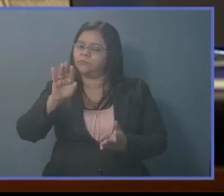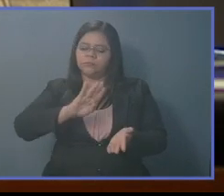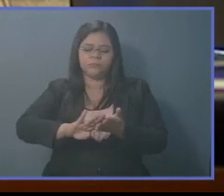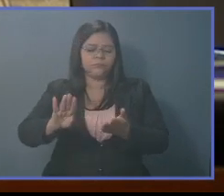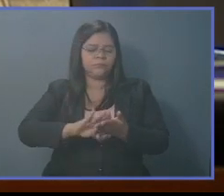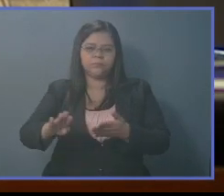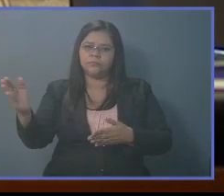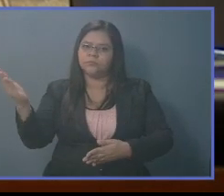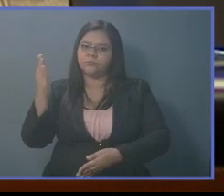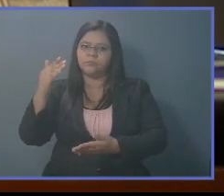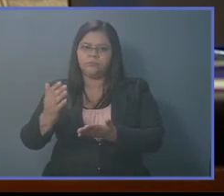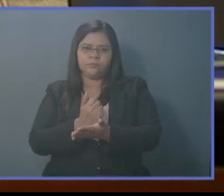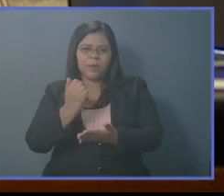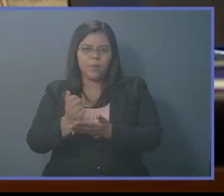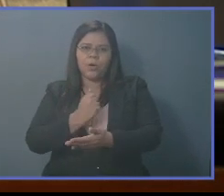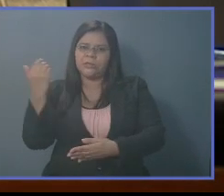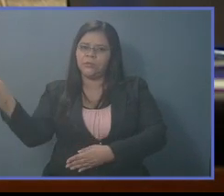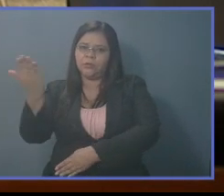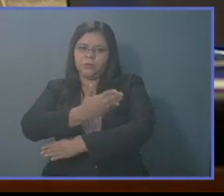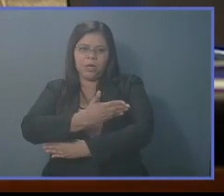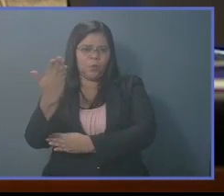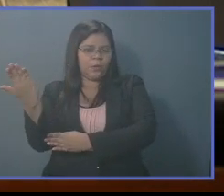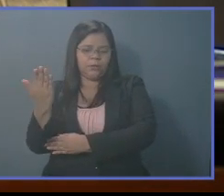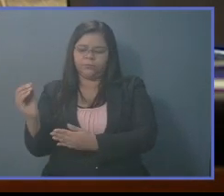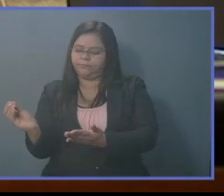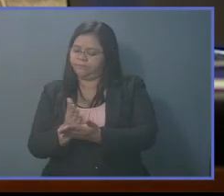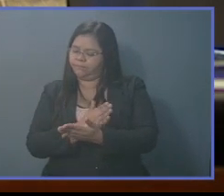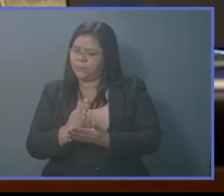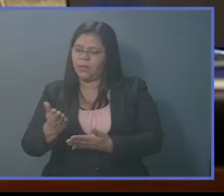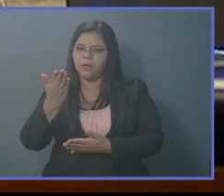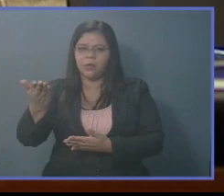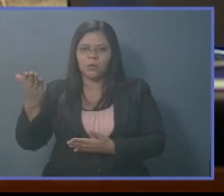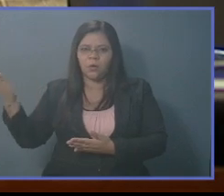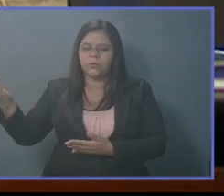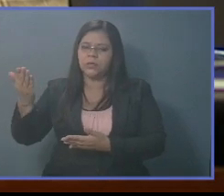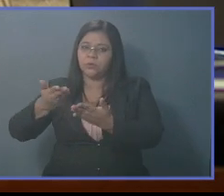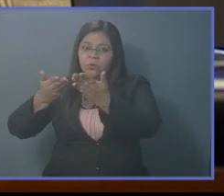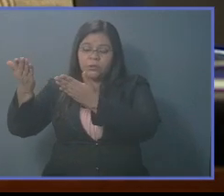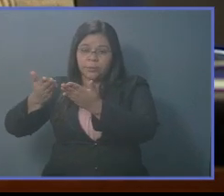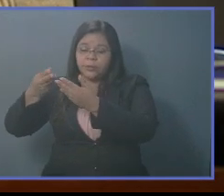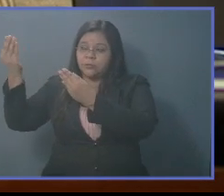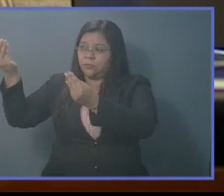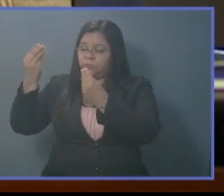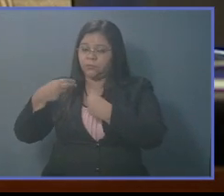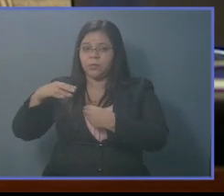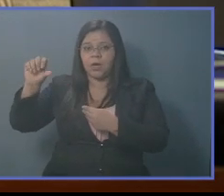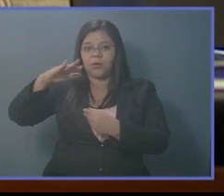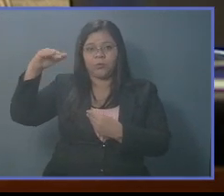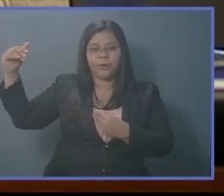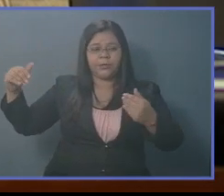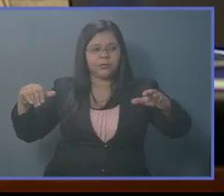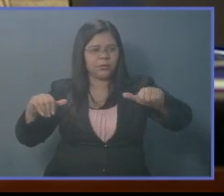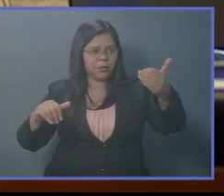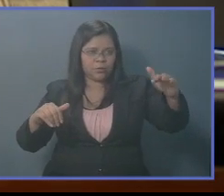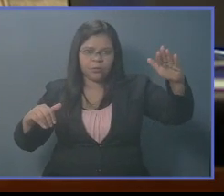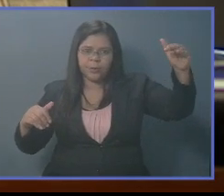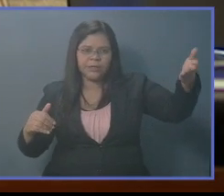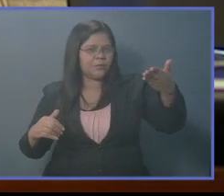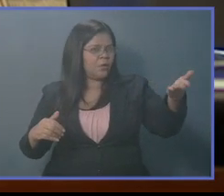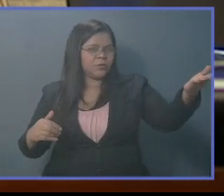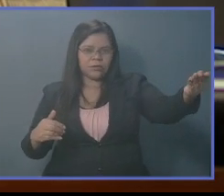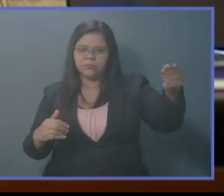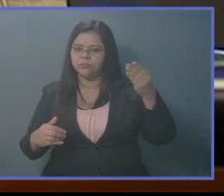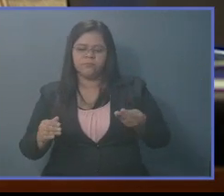arancelarios a la importación, del impuesto a la transferencia de bienes muebles y a la prestación de servicios y cualquier otro tipo de gravámenes de naturaleza